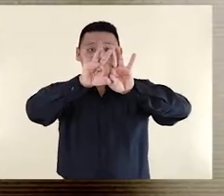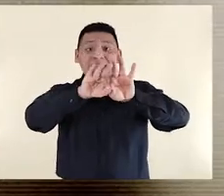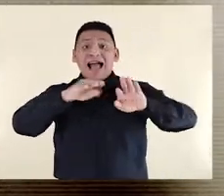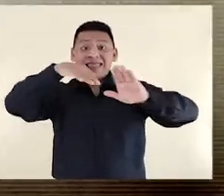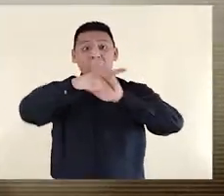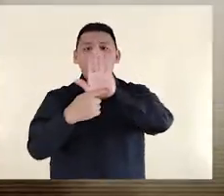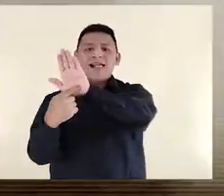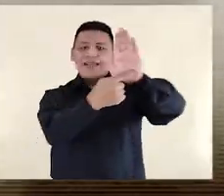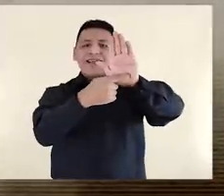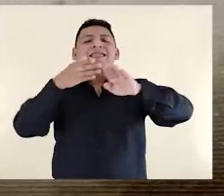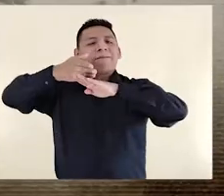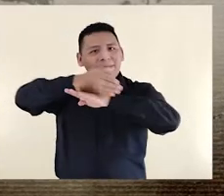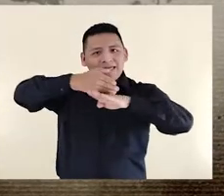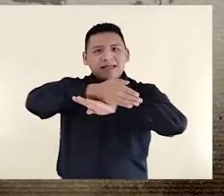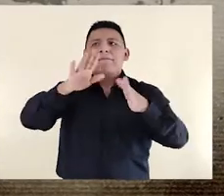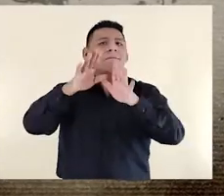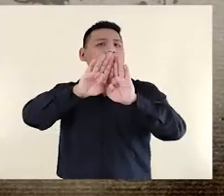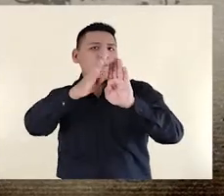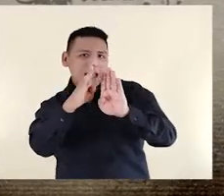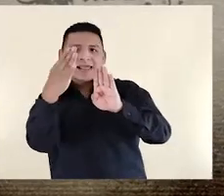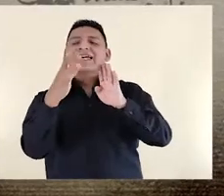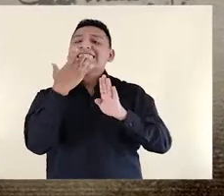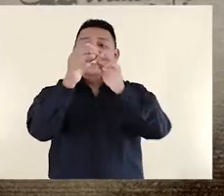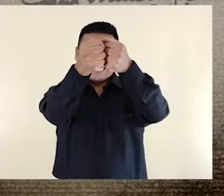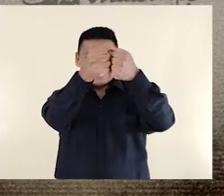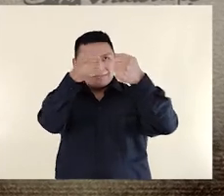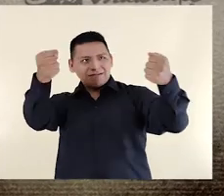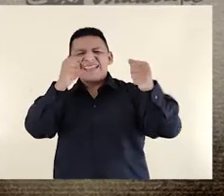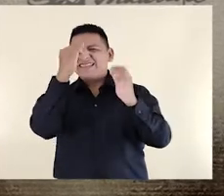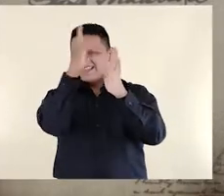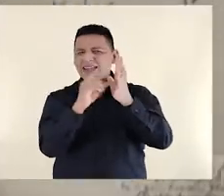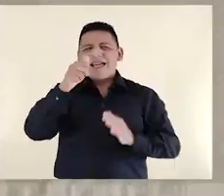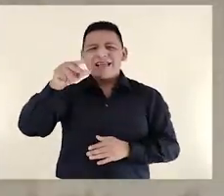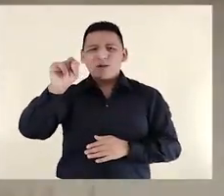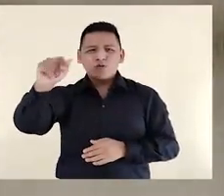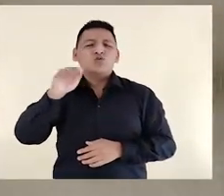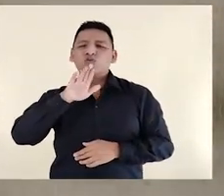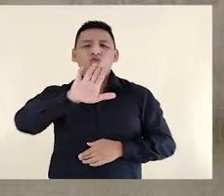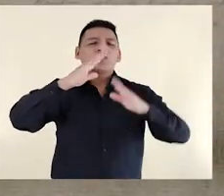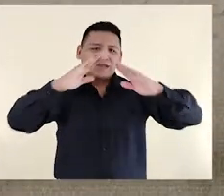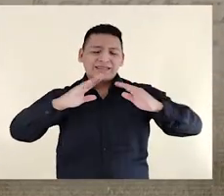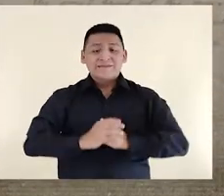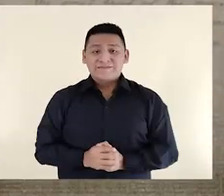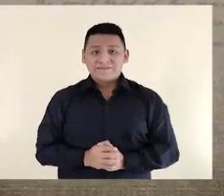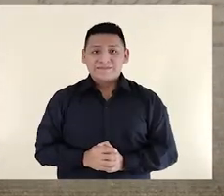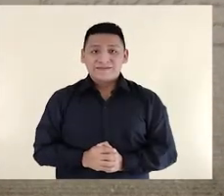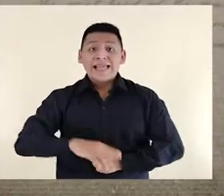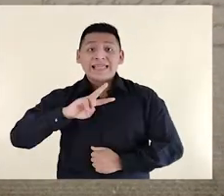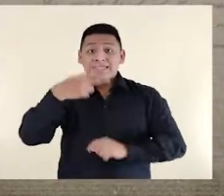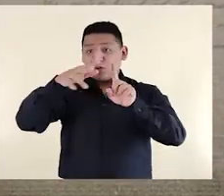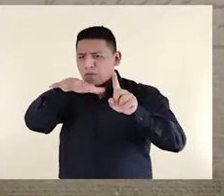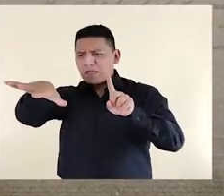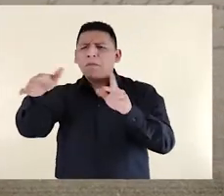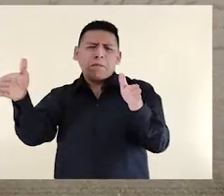Está enmarcada por una galería de madera que junto a puertas y ventanas de estilo andaluz son originales de la casa. El segundo patio